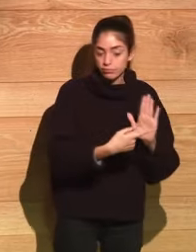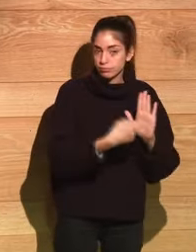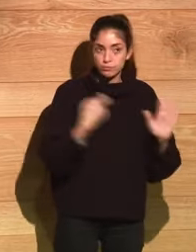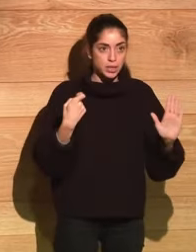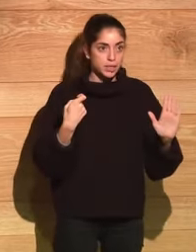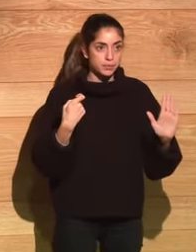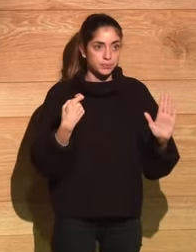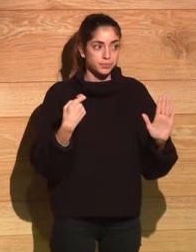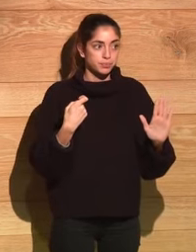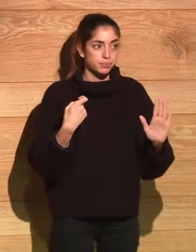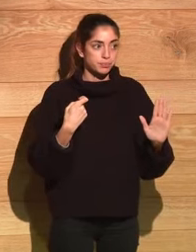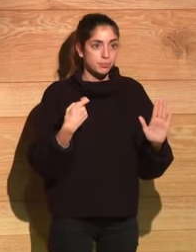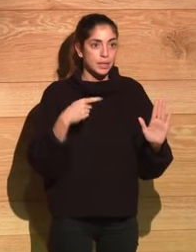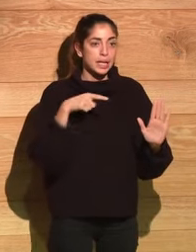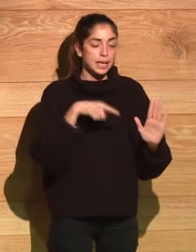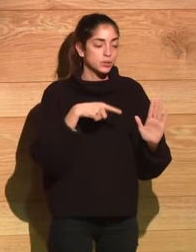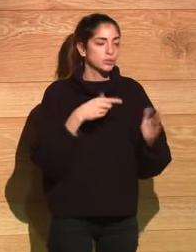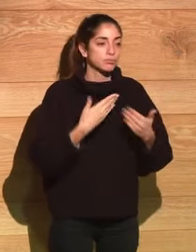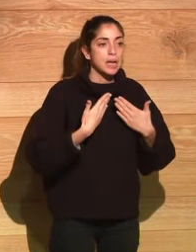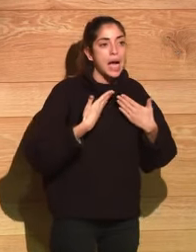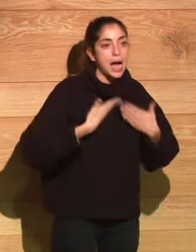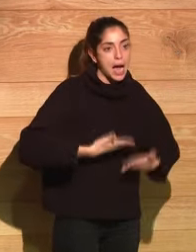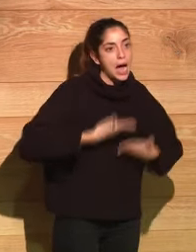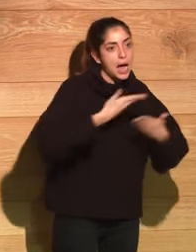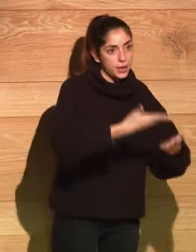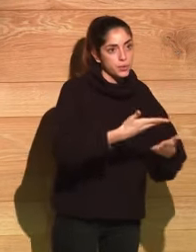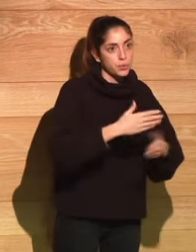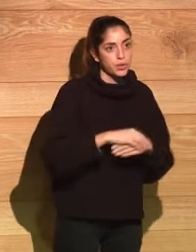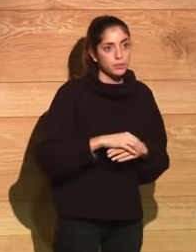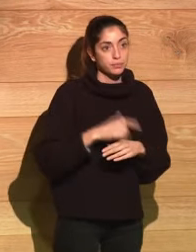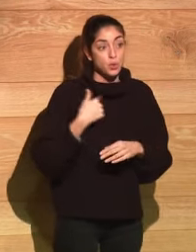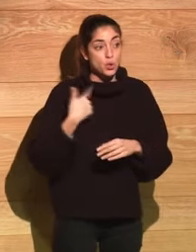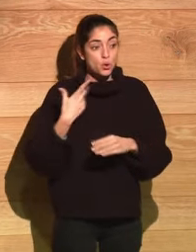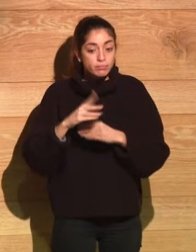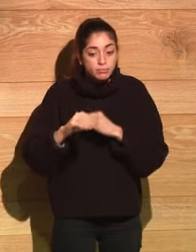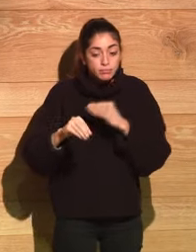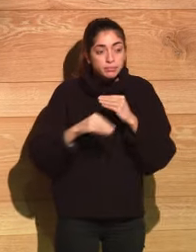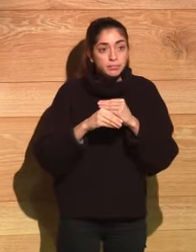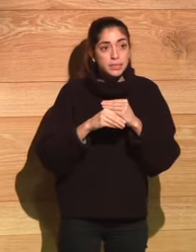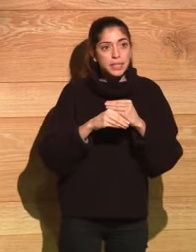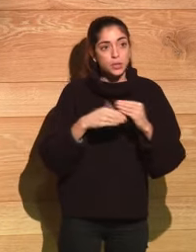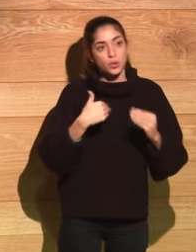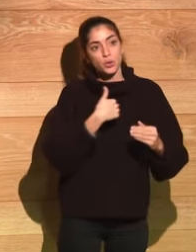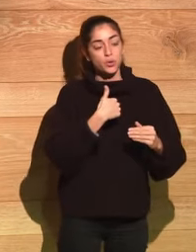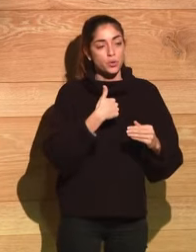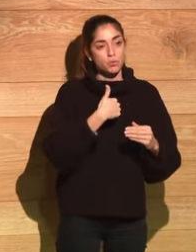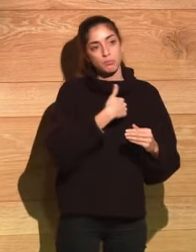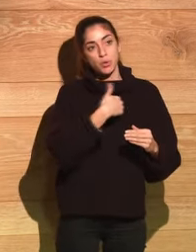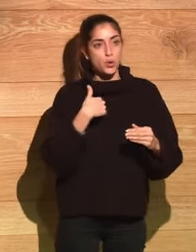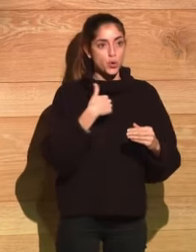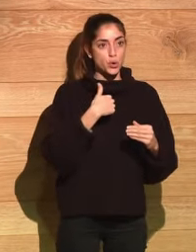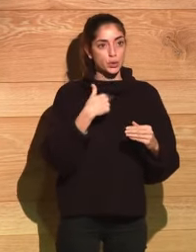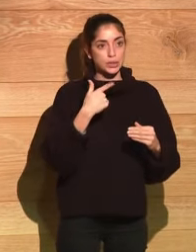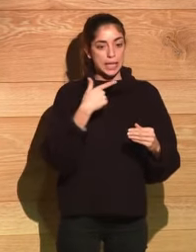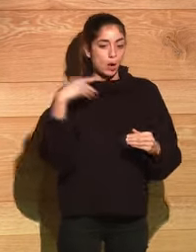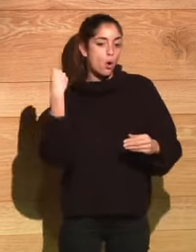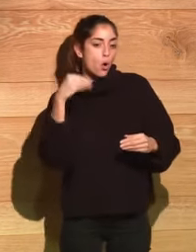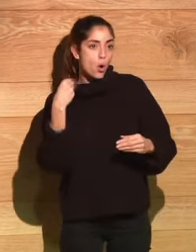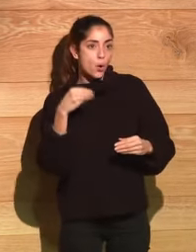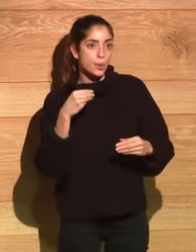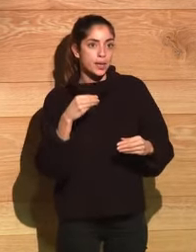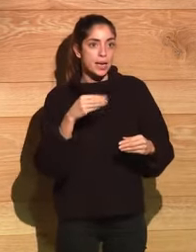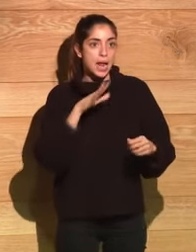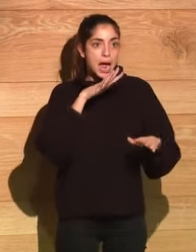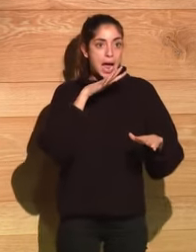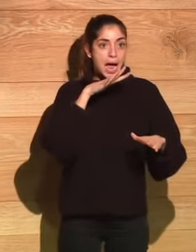Chacel. Sí. Incide mucho. Sí, por seguir con mi papel de millennial, Alceo sería, hoy se dedicaría al Bitcoin